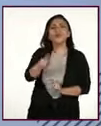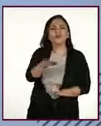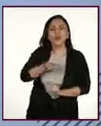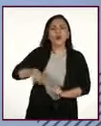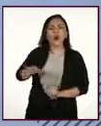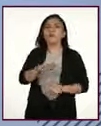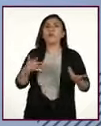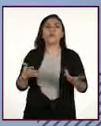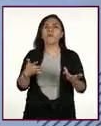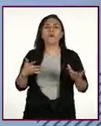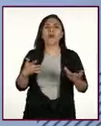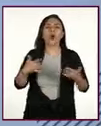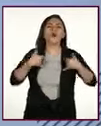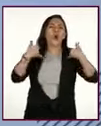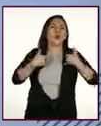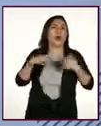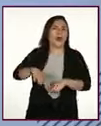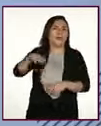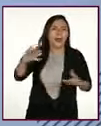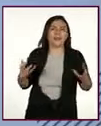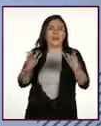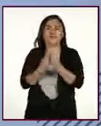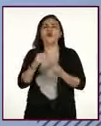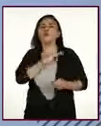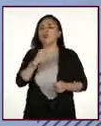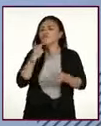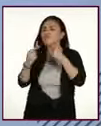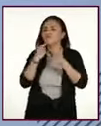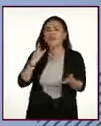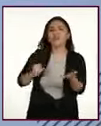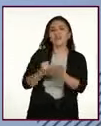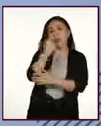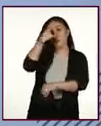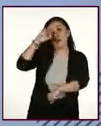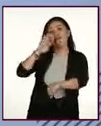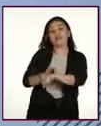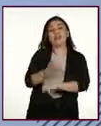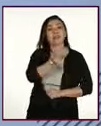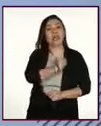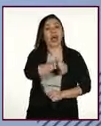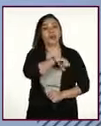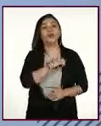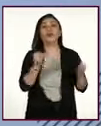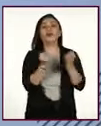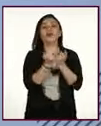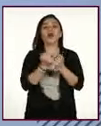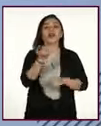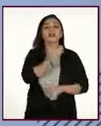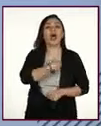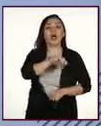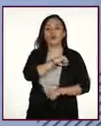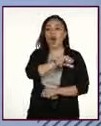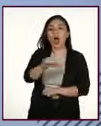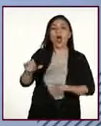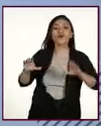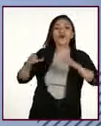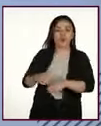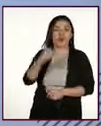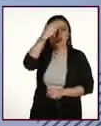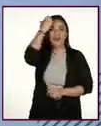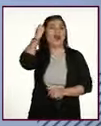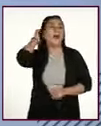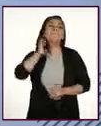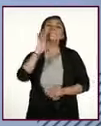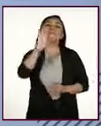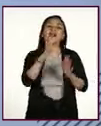un grupo de pares y poder tomar buenas decisiones en pro de su salud y de la salud comunitaria. Claro, repercute. ¿No?